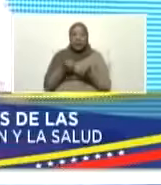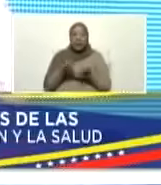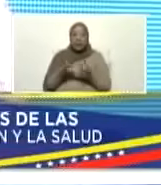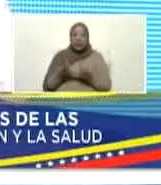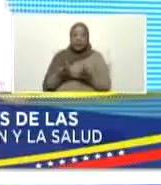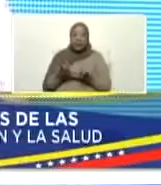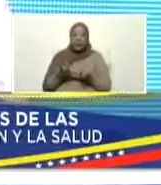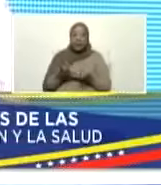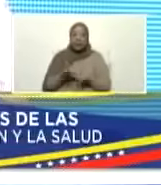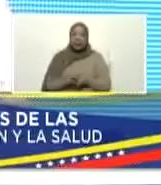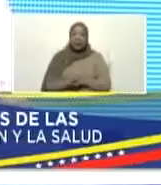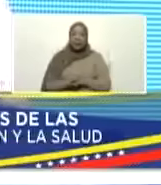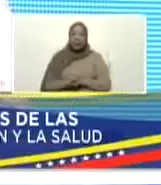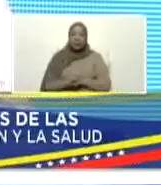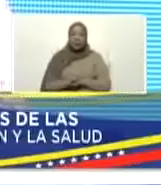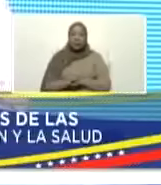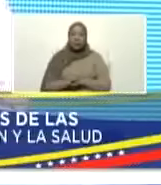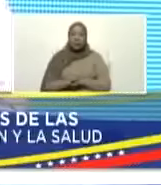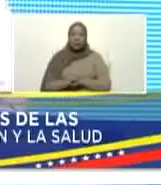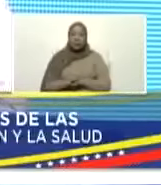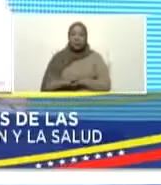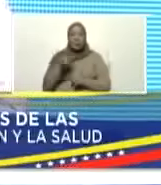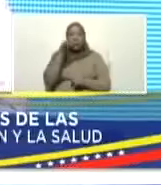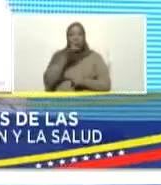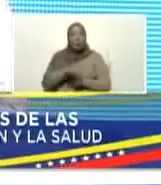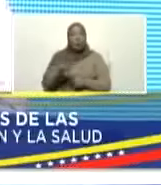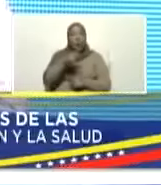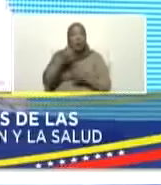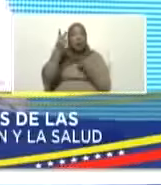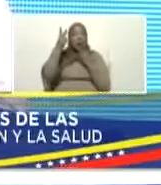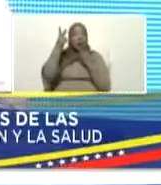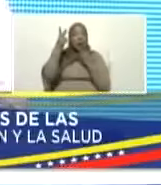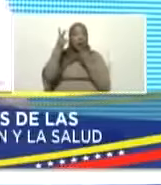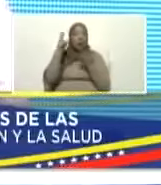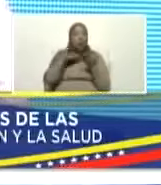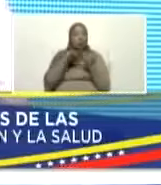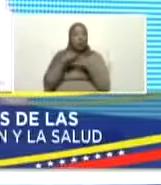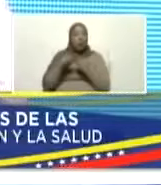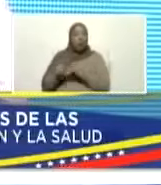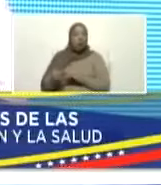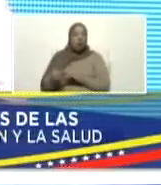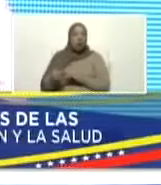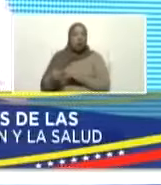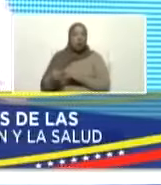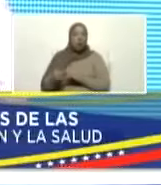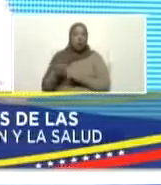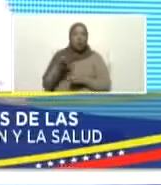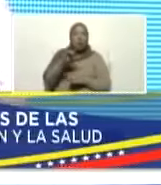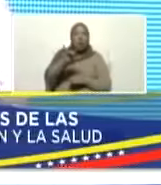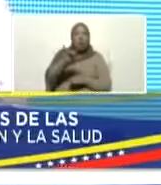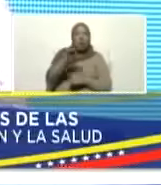Sistema, perteneciente al pueblo guarao de la comunidad